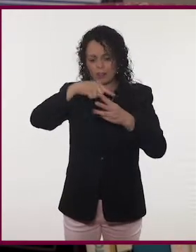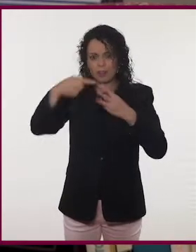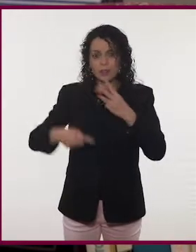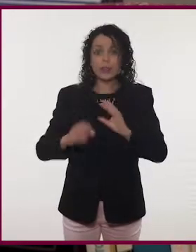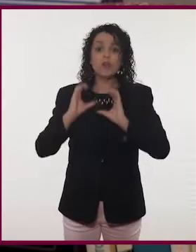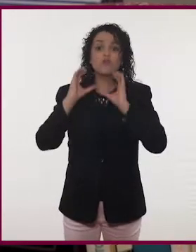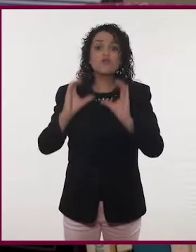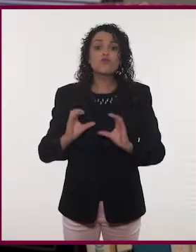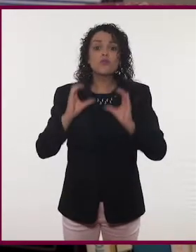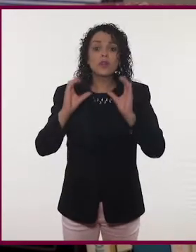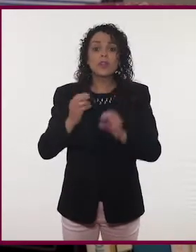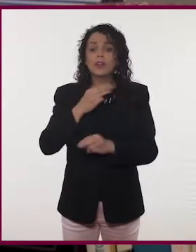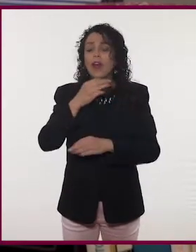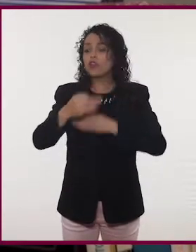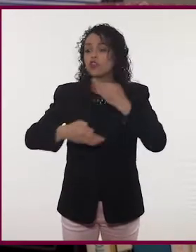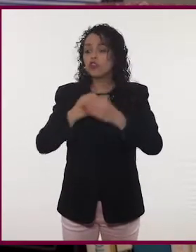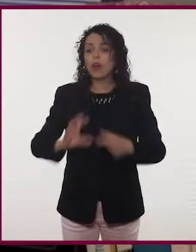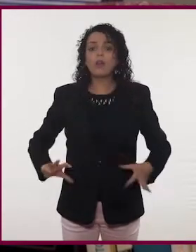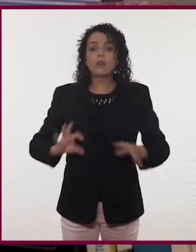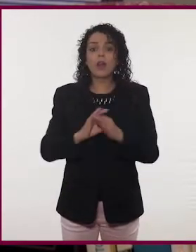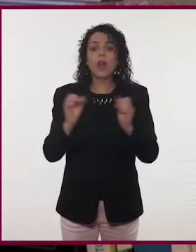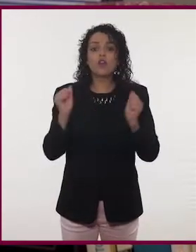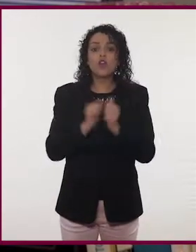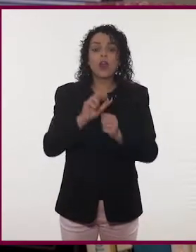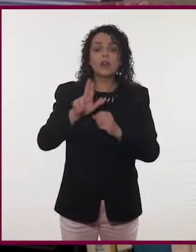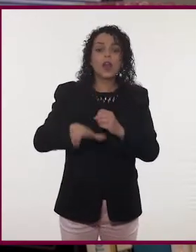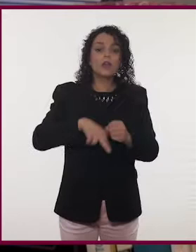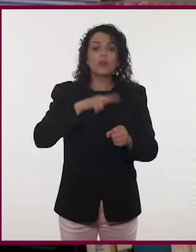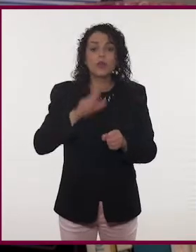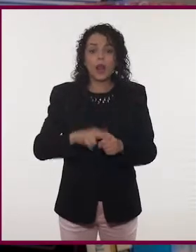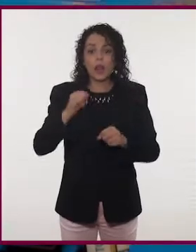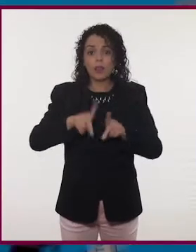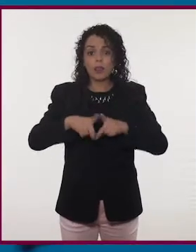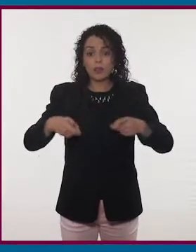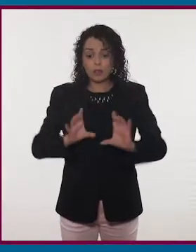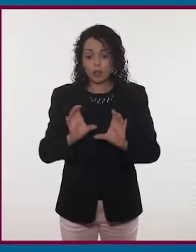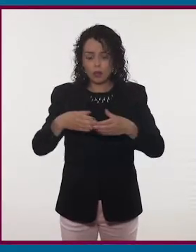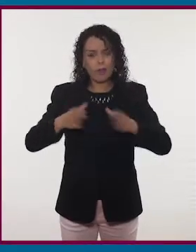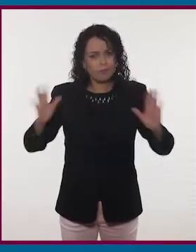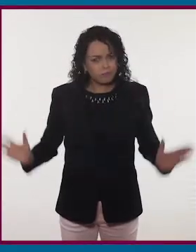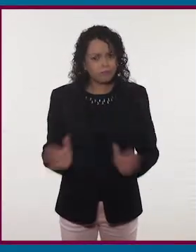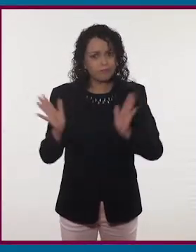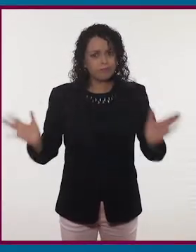nuestros recursos naturales y apoyar el desarrollo de las comunidades.